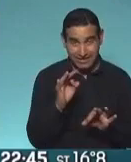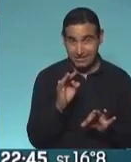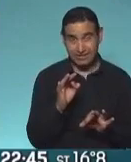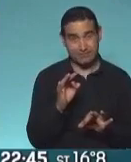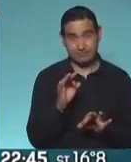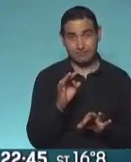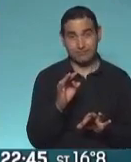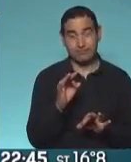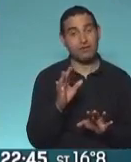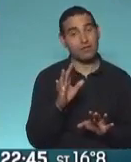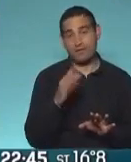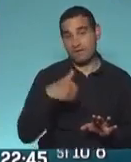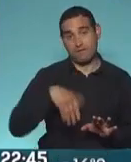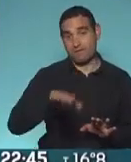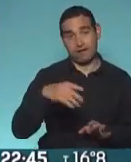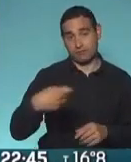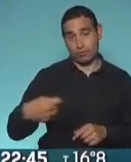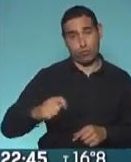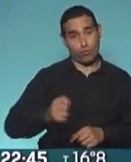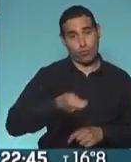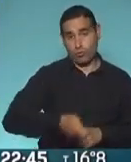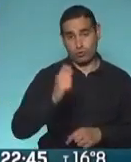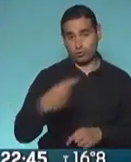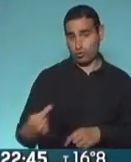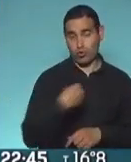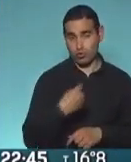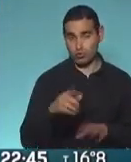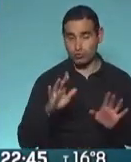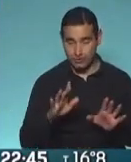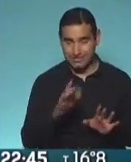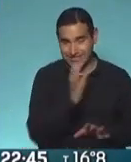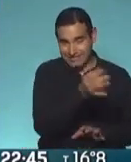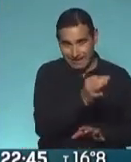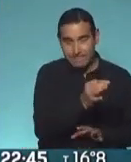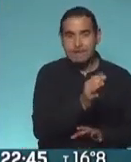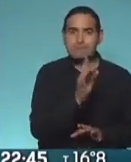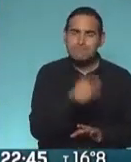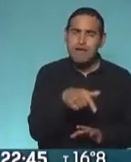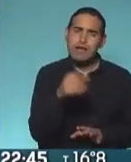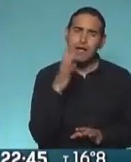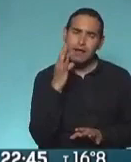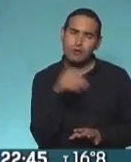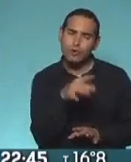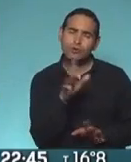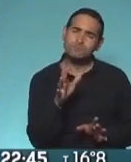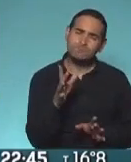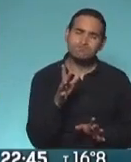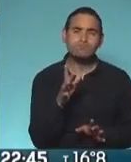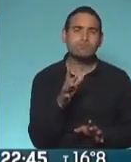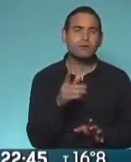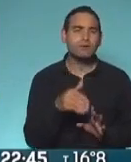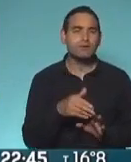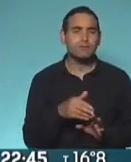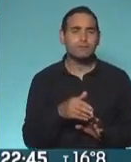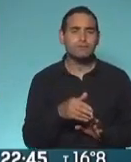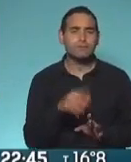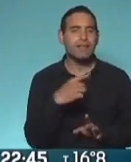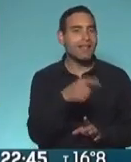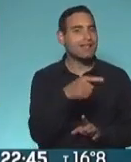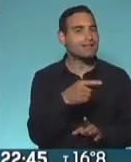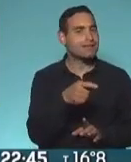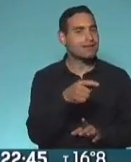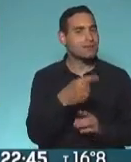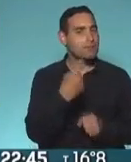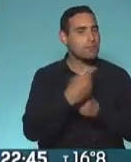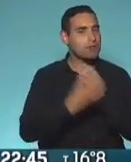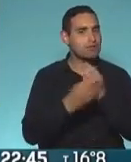mismo en el cargo, le va a caer como una piedra sobre la cabeza. Entonces, ahí hay algo, me parece, de la cuerda de la necesidad personal del